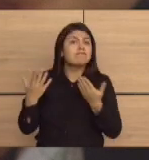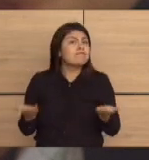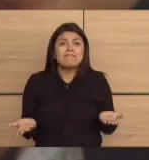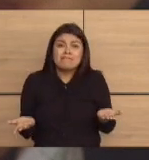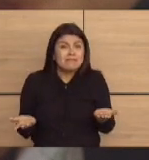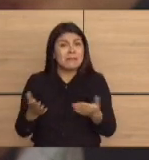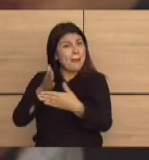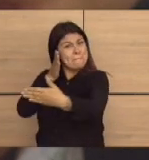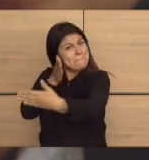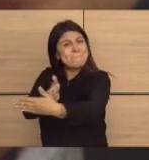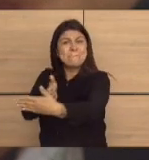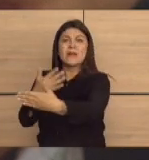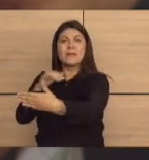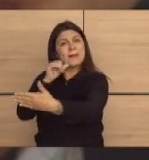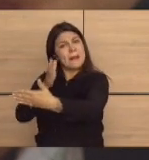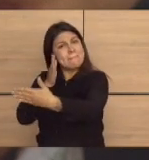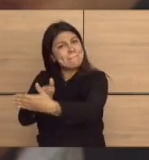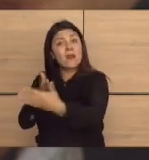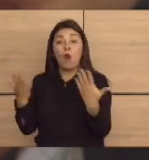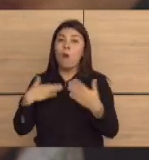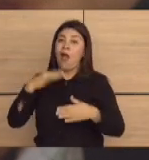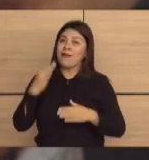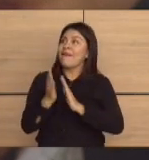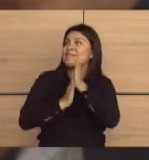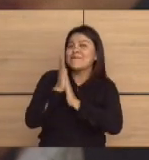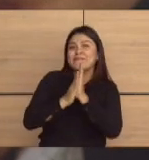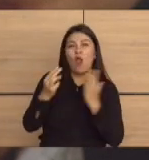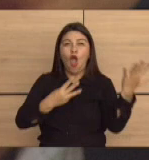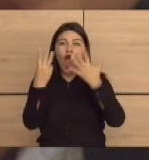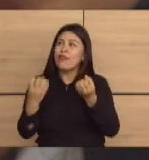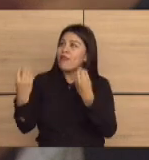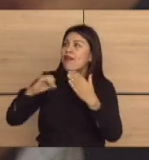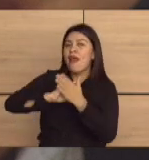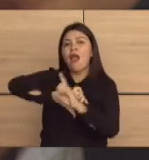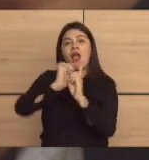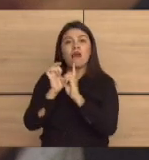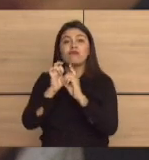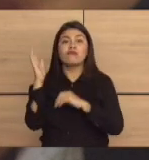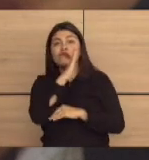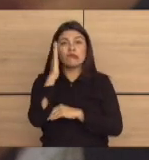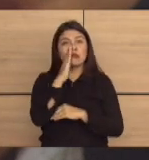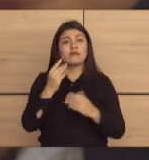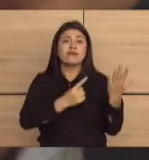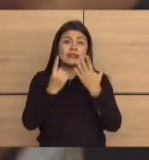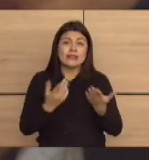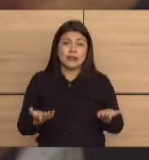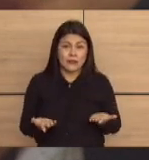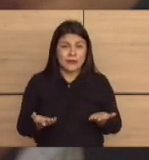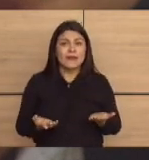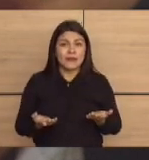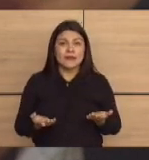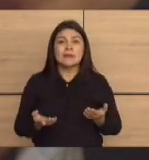Con dificultad acceden a la jornada única, porque la gran mayoría está en la media jornada. Hay precariedad